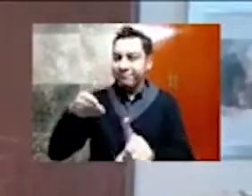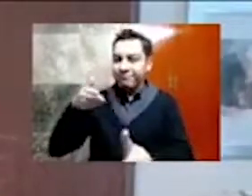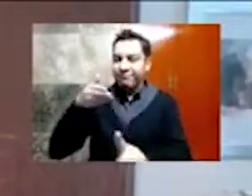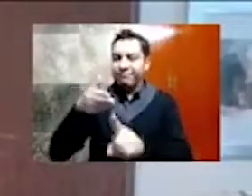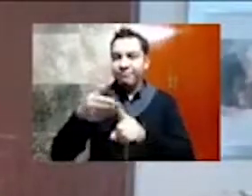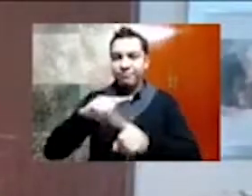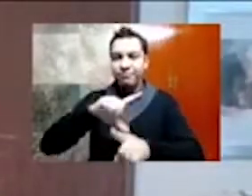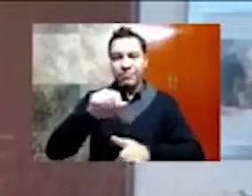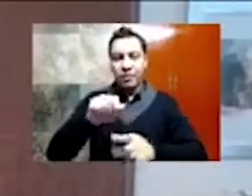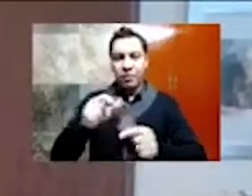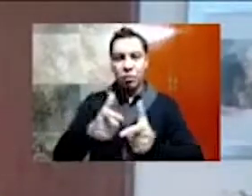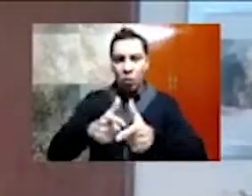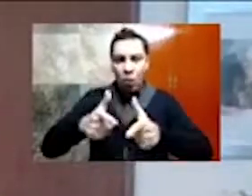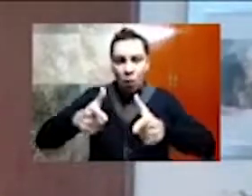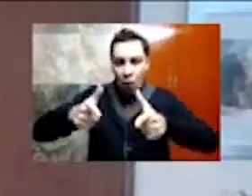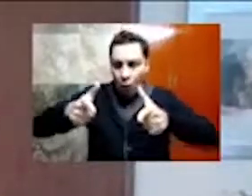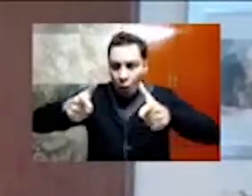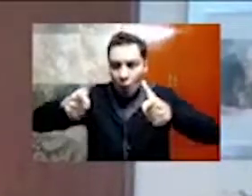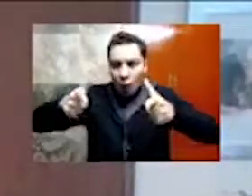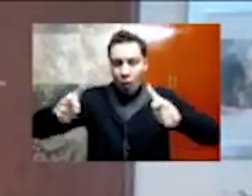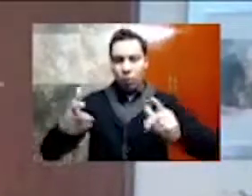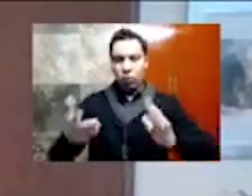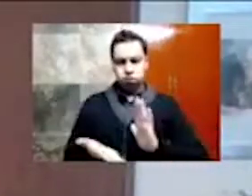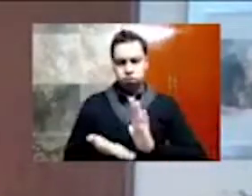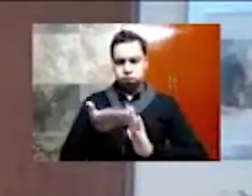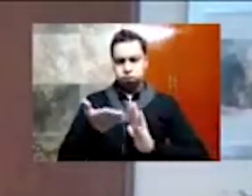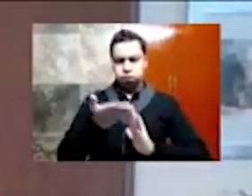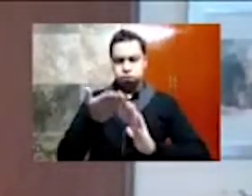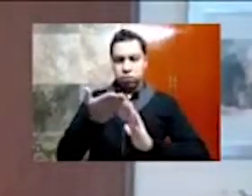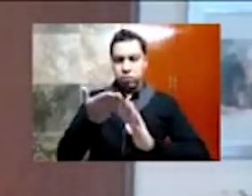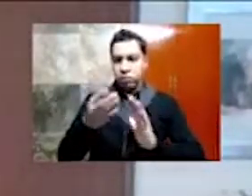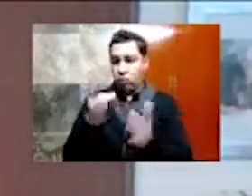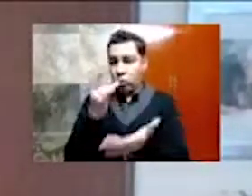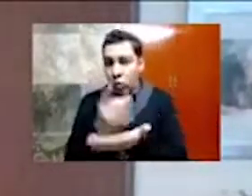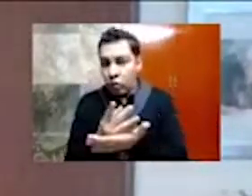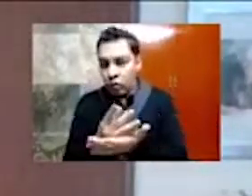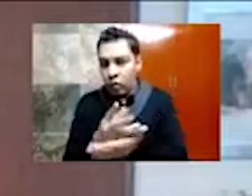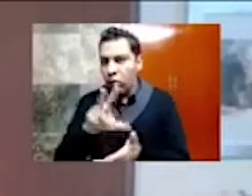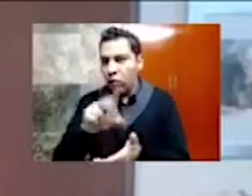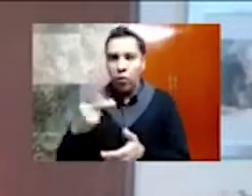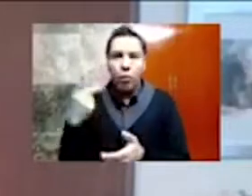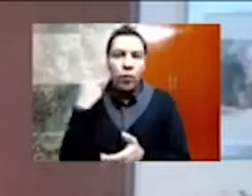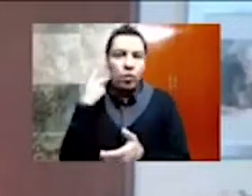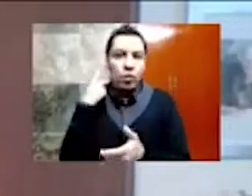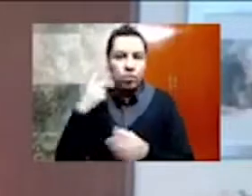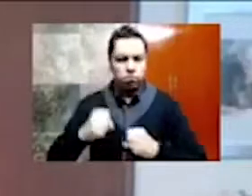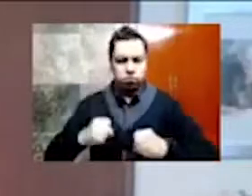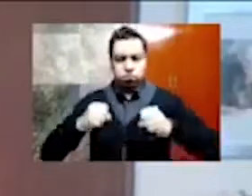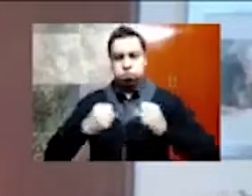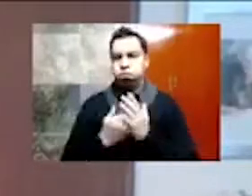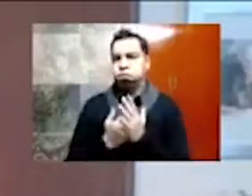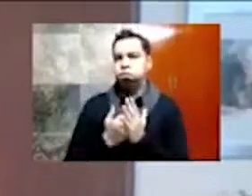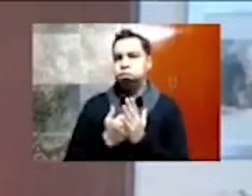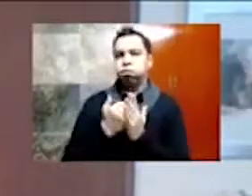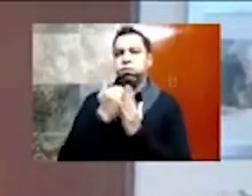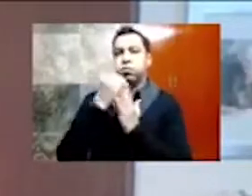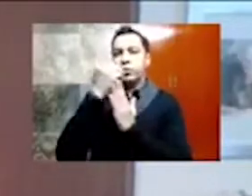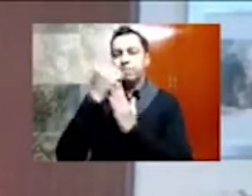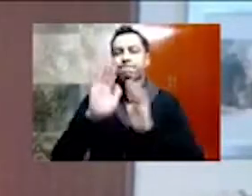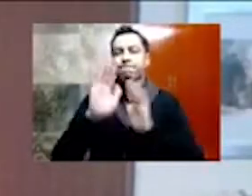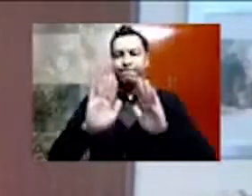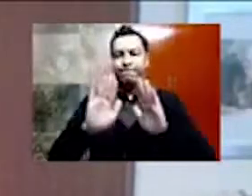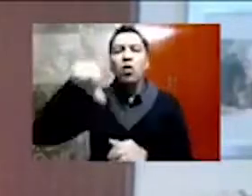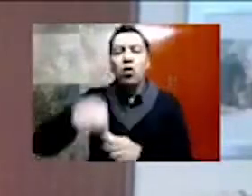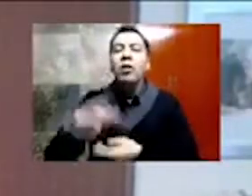fortaleza que tuvo aún hasta el final. Pero permítanme leer la semblanza del doctor Alejandro Villalobos, que además de ser un